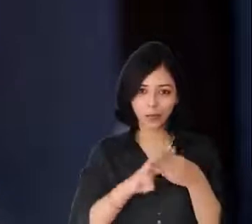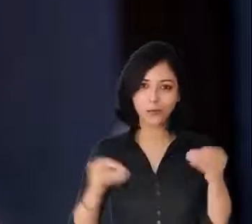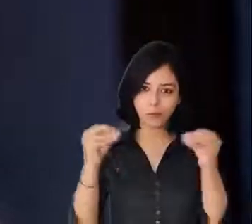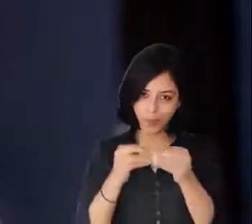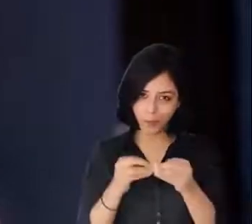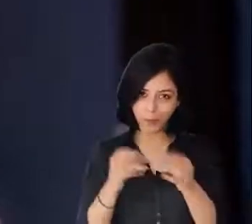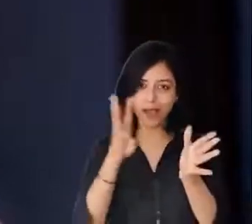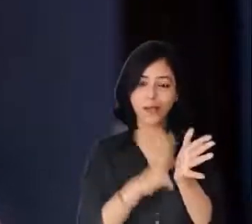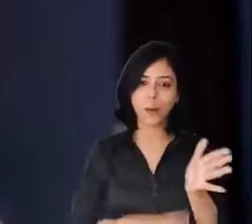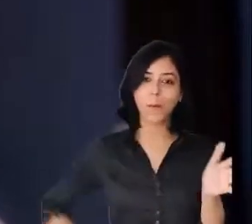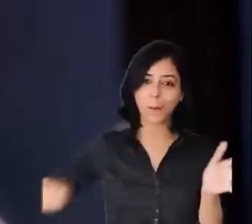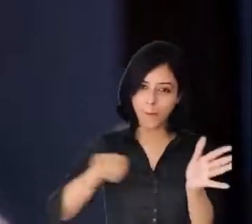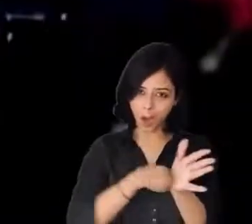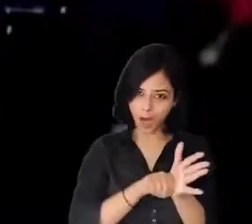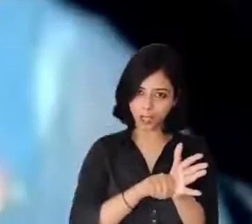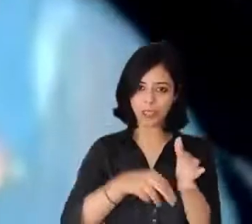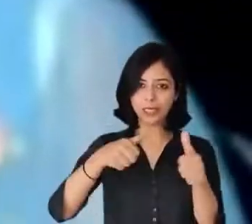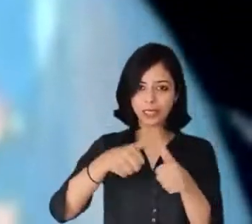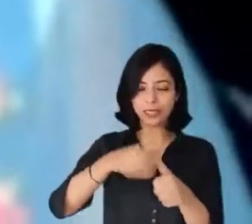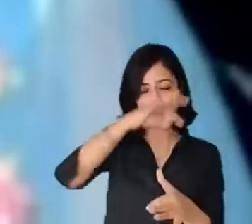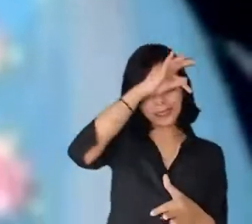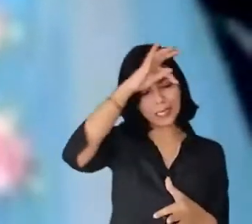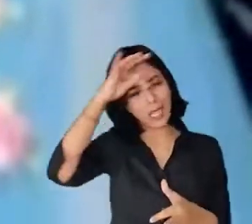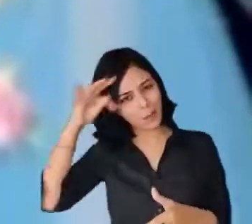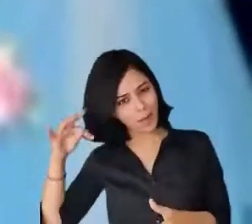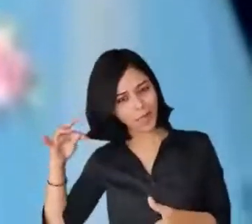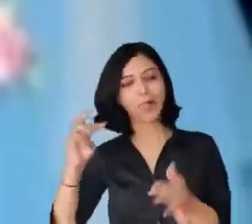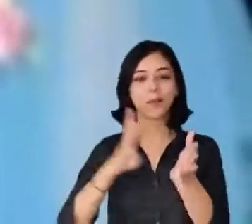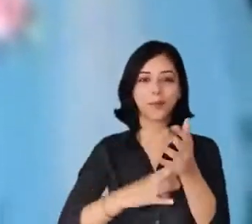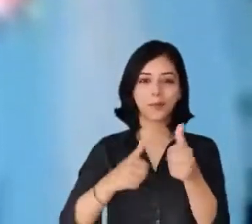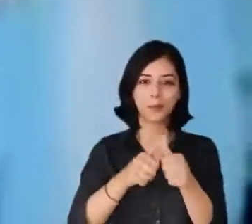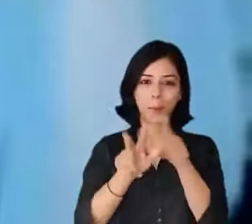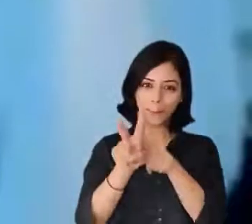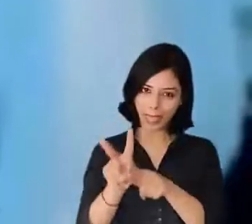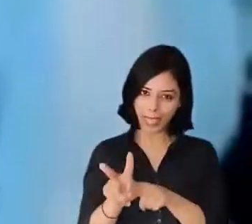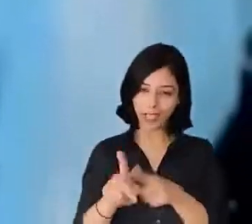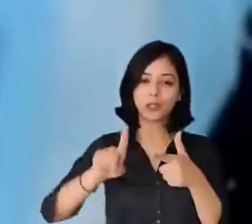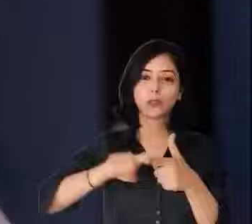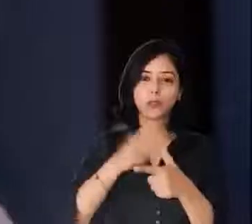No tendría que haber pasado por todo eso. Y me siento culpable.